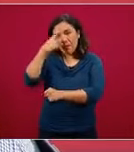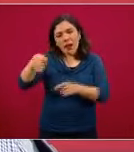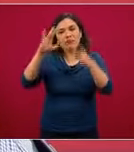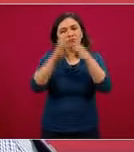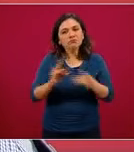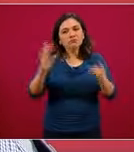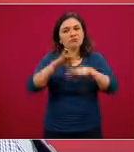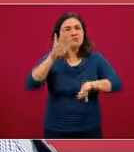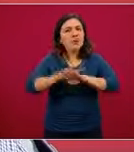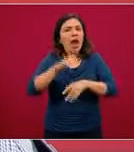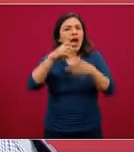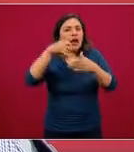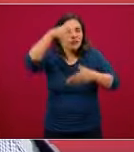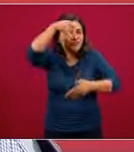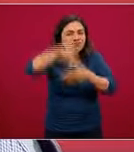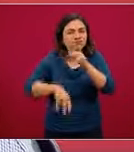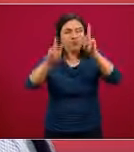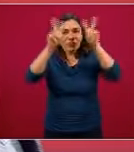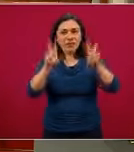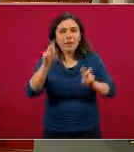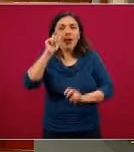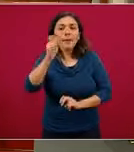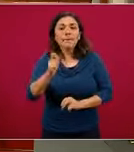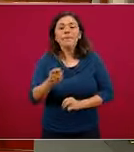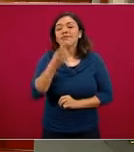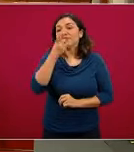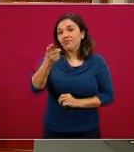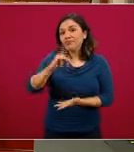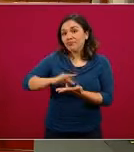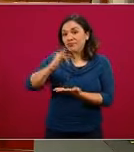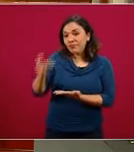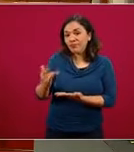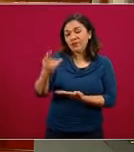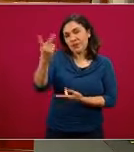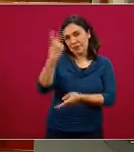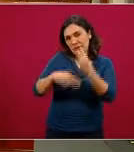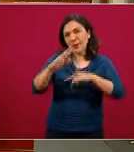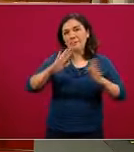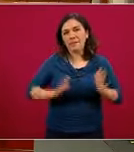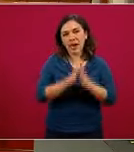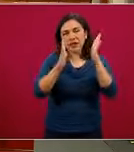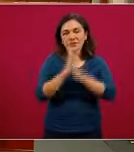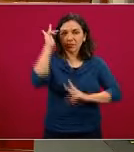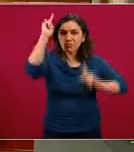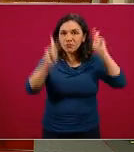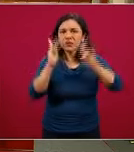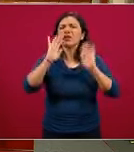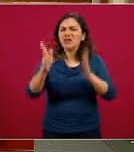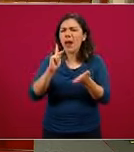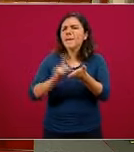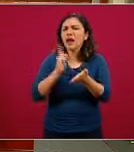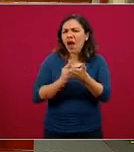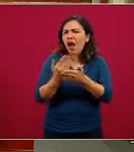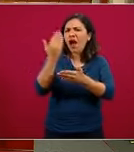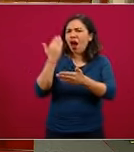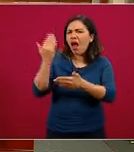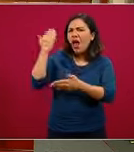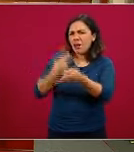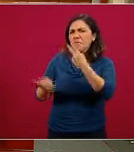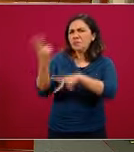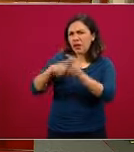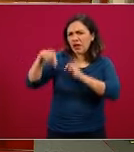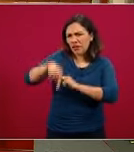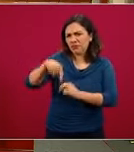ampliamente el tema. Le agradecemos la participación, la visita. Ya ha estado con nosotros en